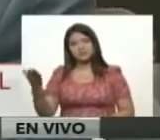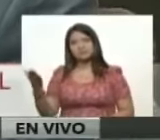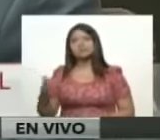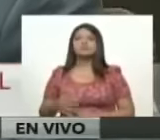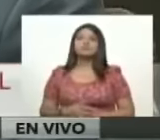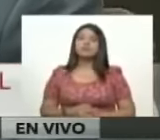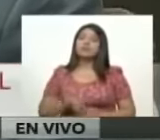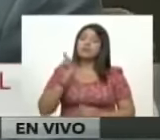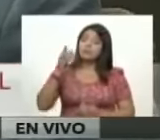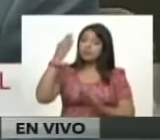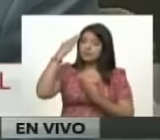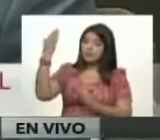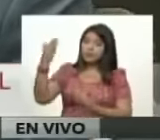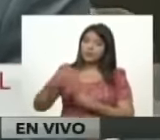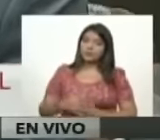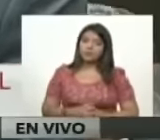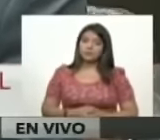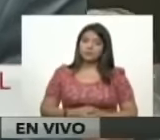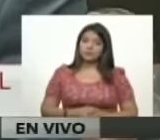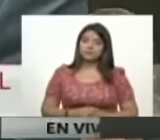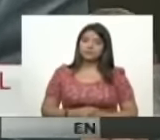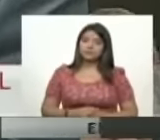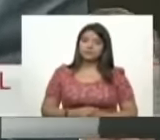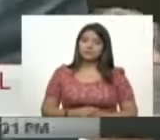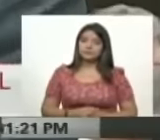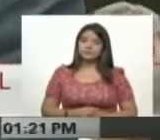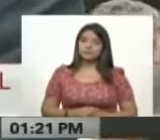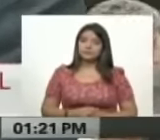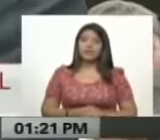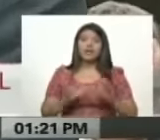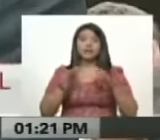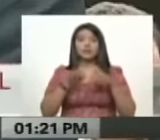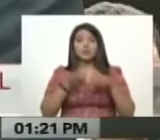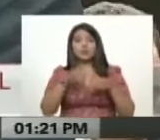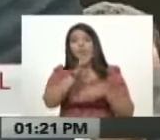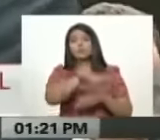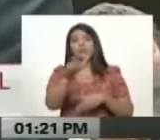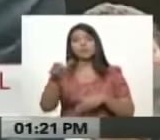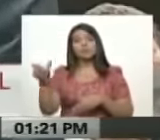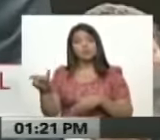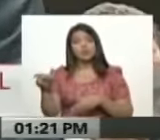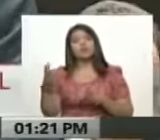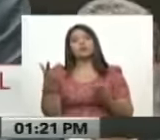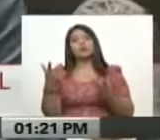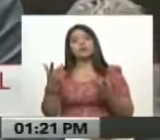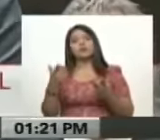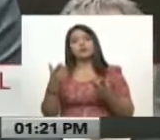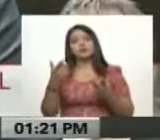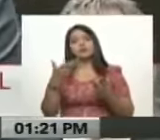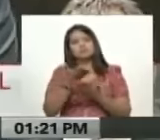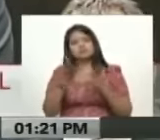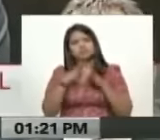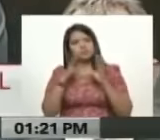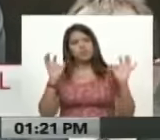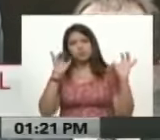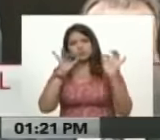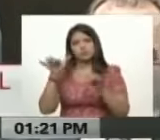igual saludamos al cuerpo diplomático, al nuncio